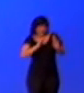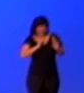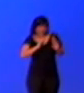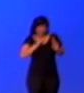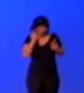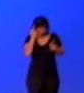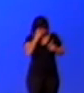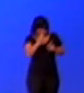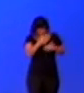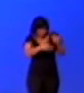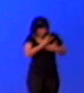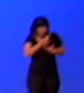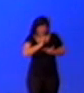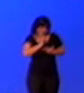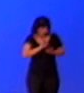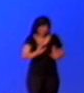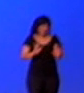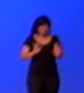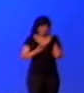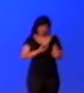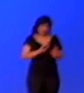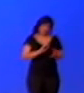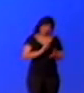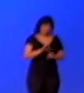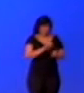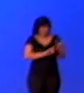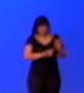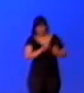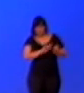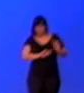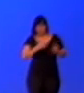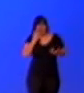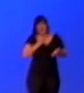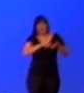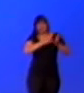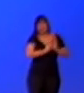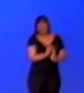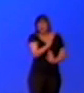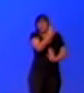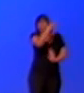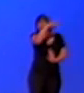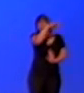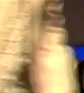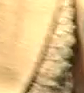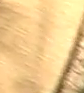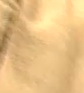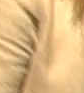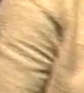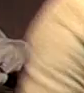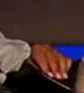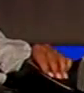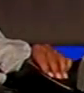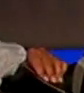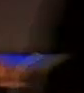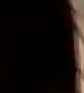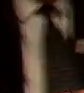difícil, dilemático, complejo, que no tiene soluciones únicas, que no son las mismas soluciones en un centro pequeño